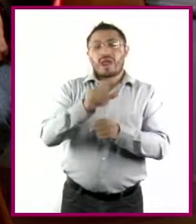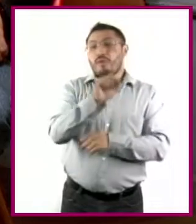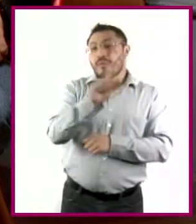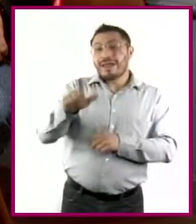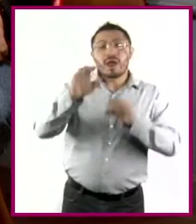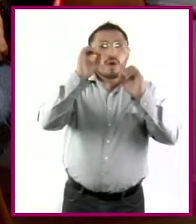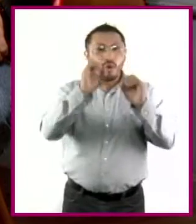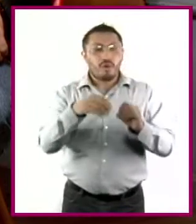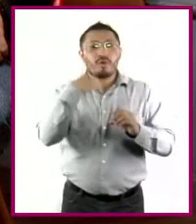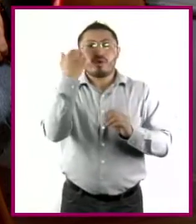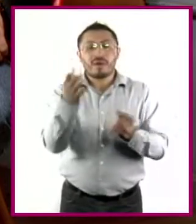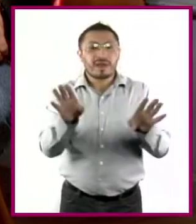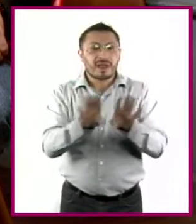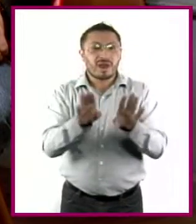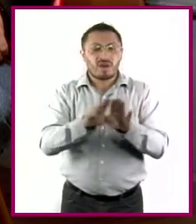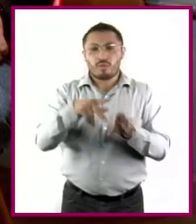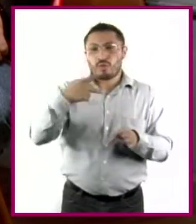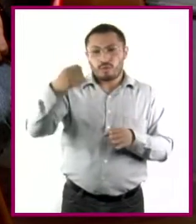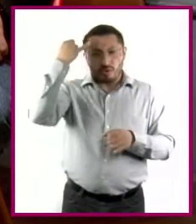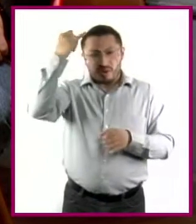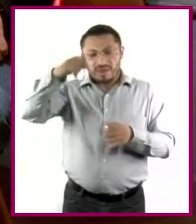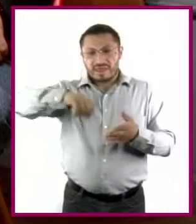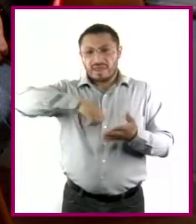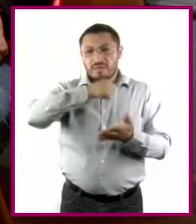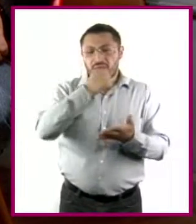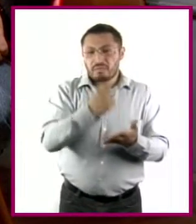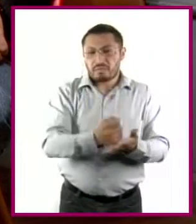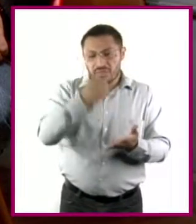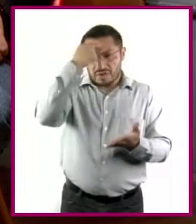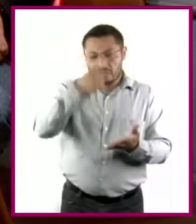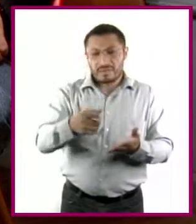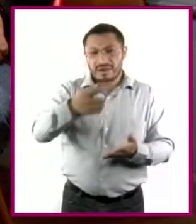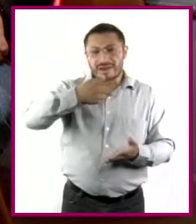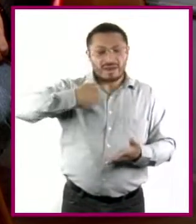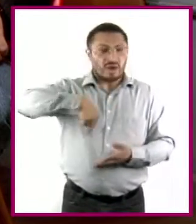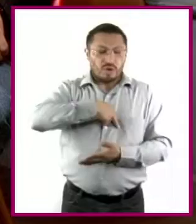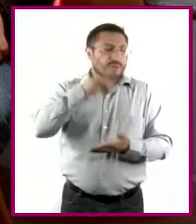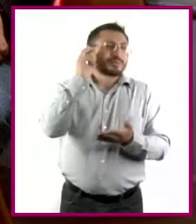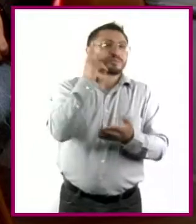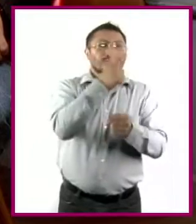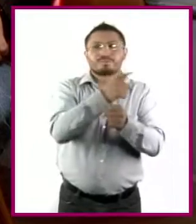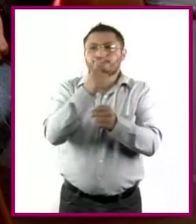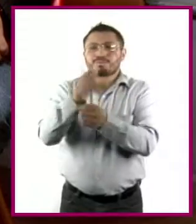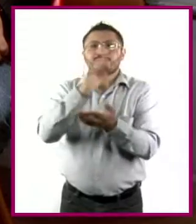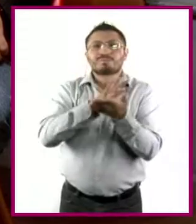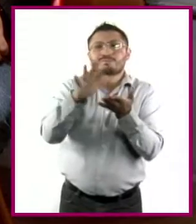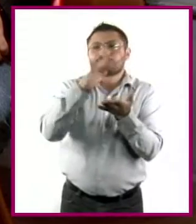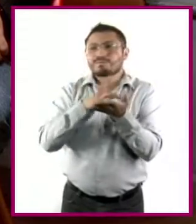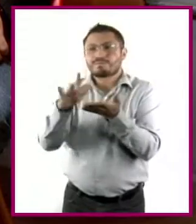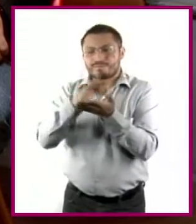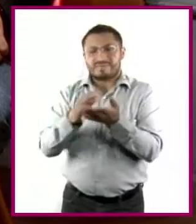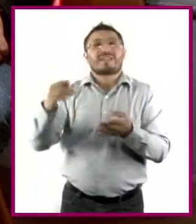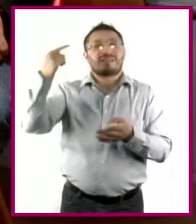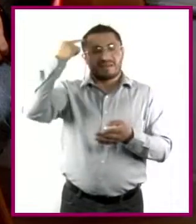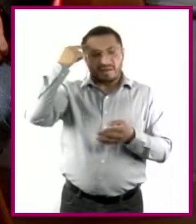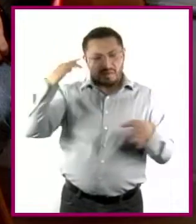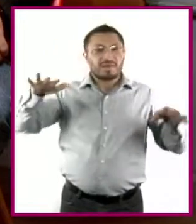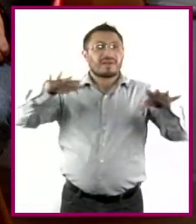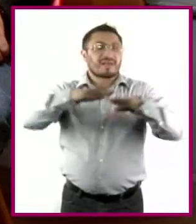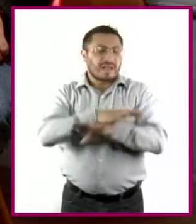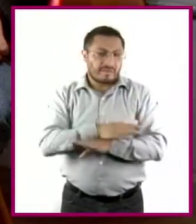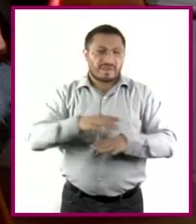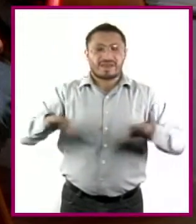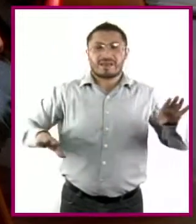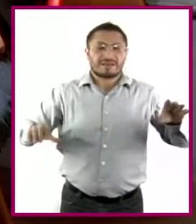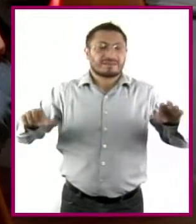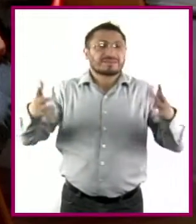buscan dejar plasmado su pensamiento en las paredes para que quienes lo leamos podamos reflexionar y tal vez cambiar nuestras acciones